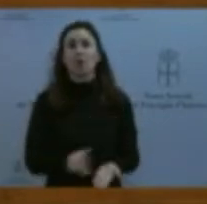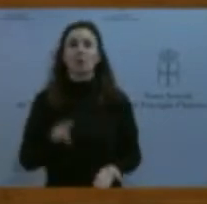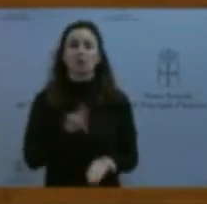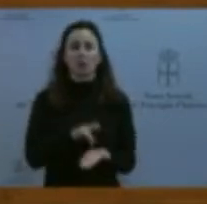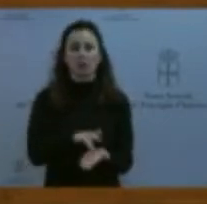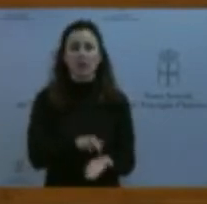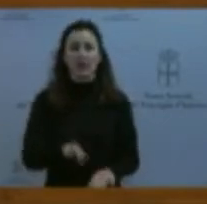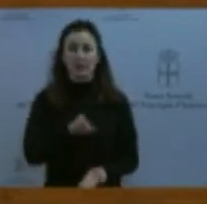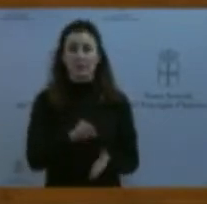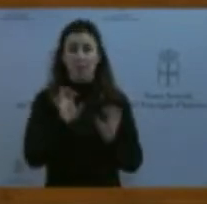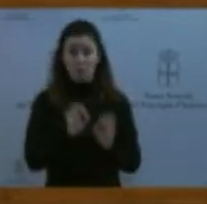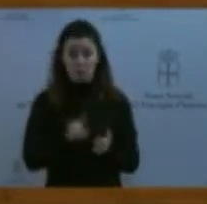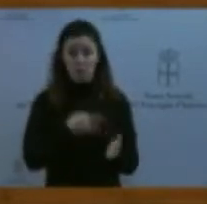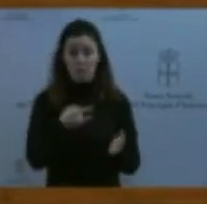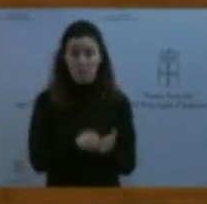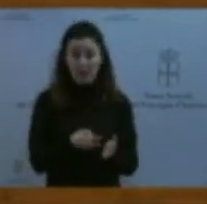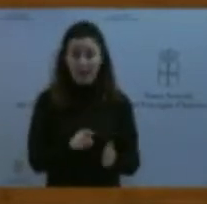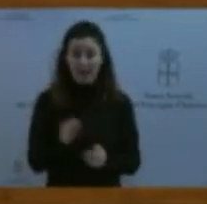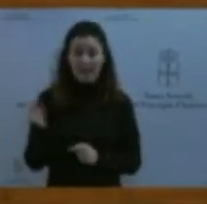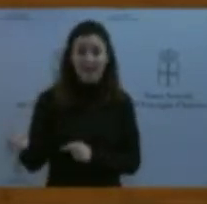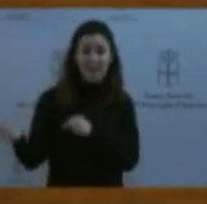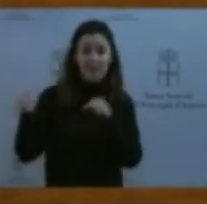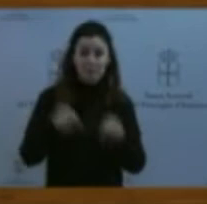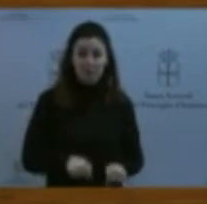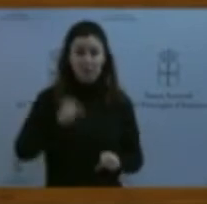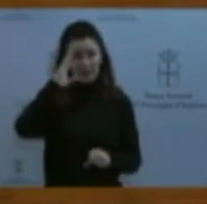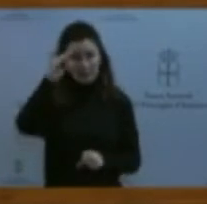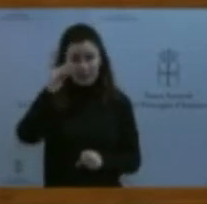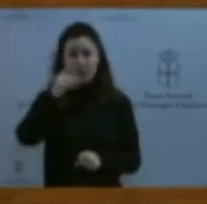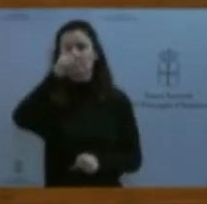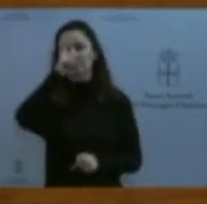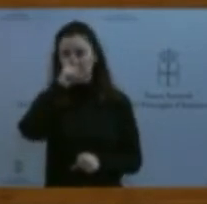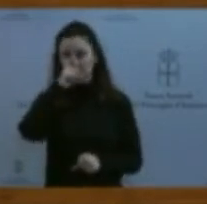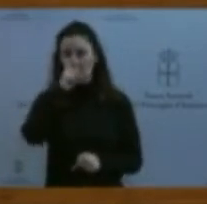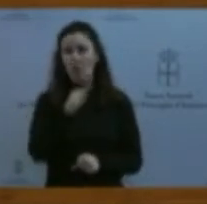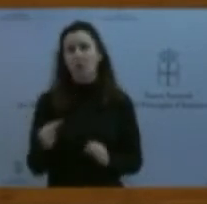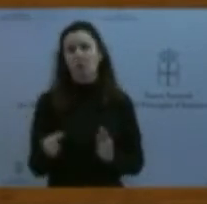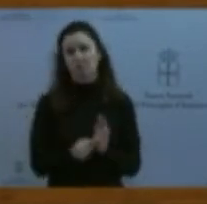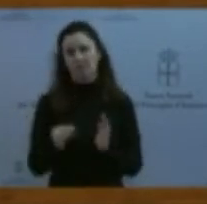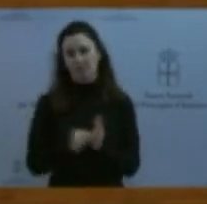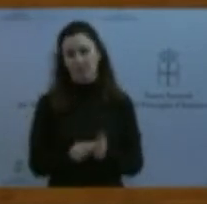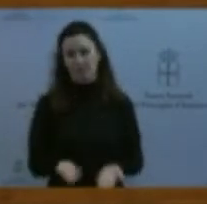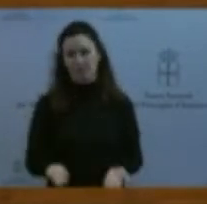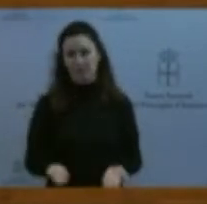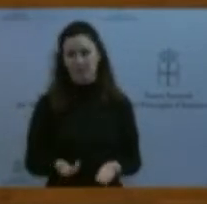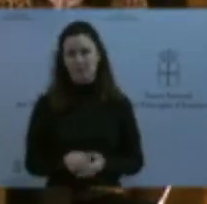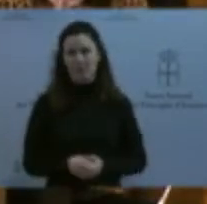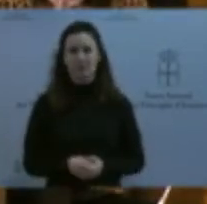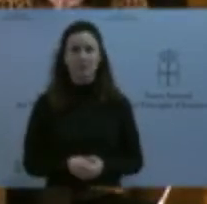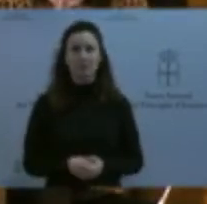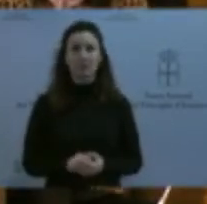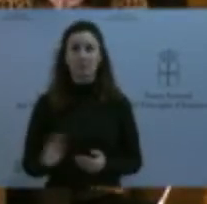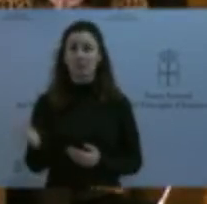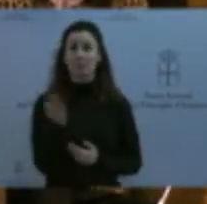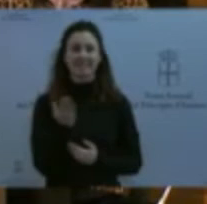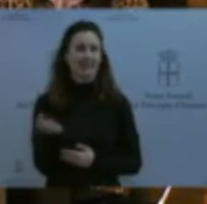de recordar hace un rato, en una legislatura lo han sacado 2 veces. La primera, 0 personas beneficiadas. La segunda, 2. O